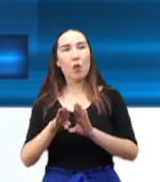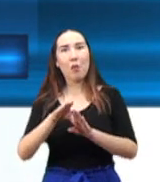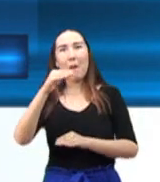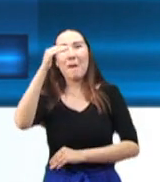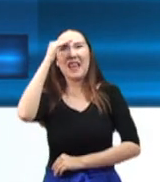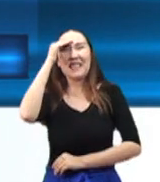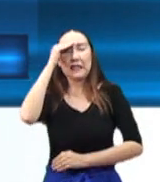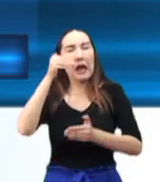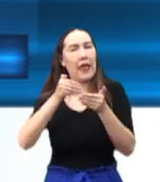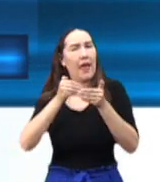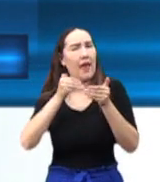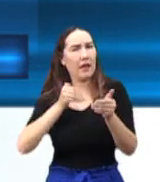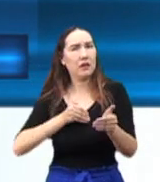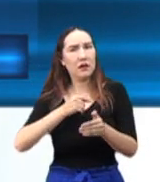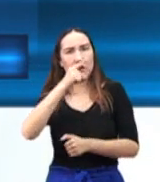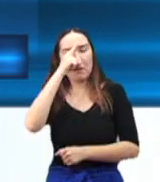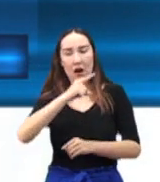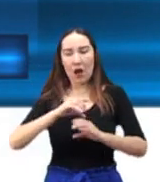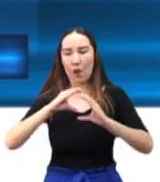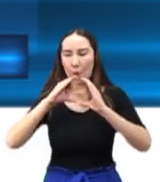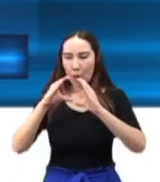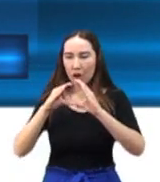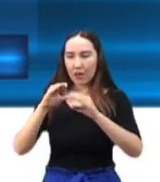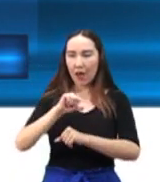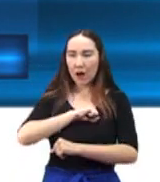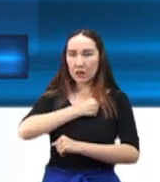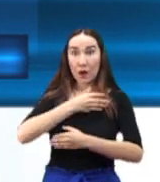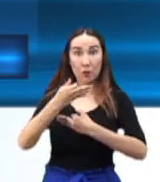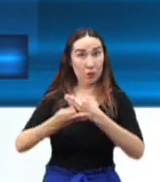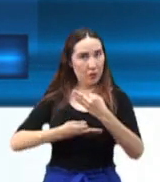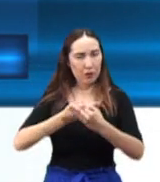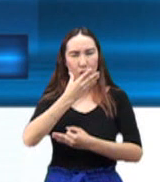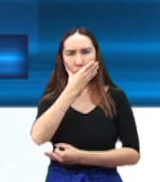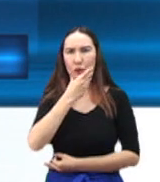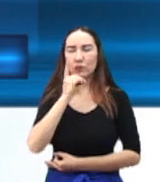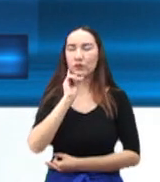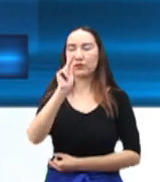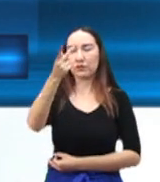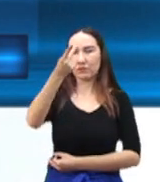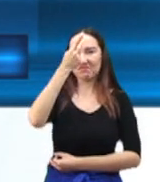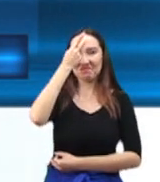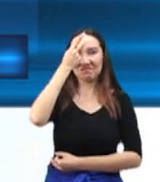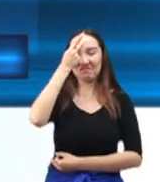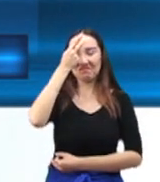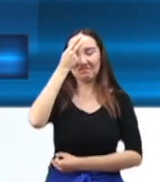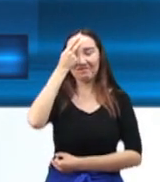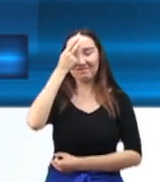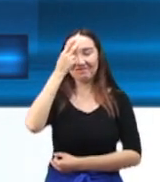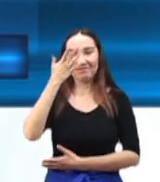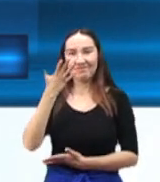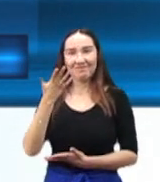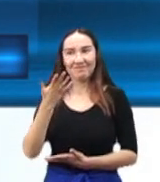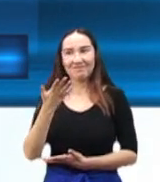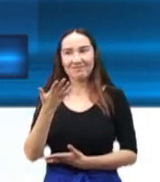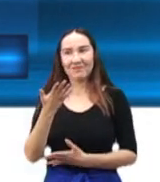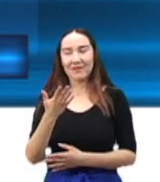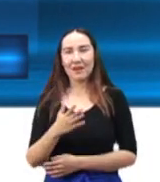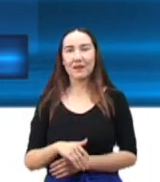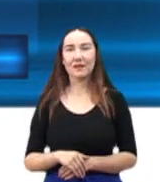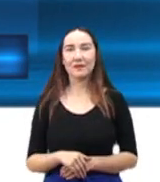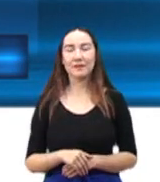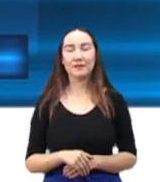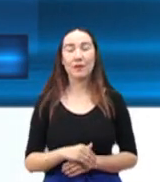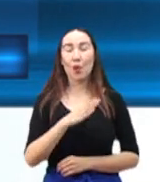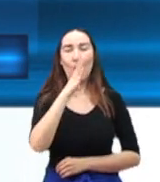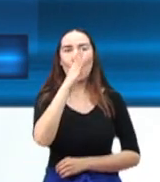considerar para salvaguardar la integridad de todos los potosinos, ya no se podían implementar.